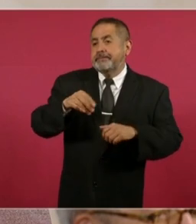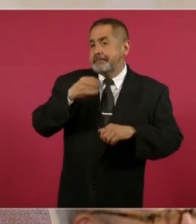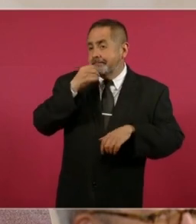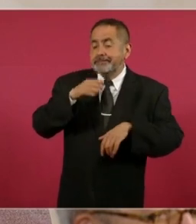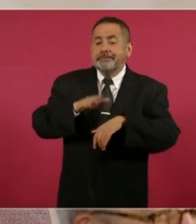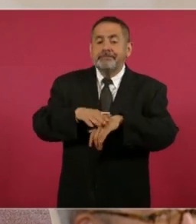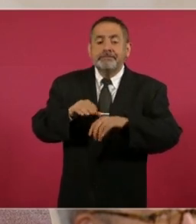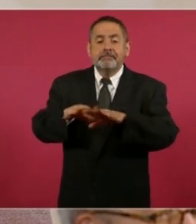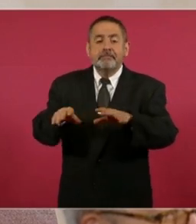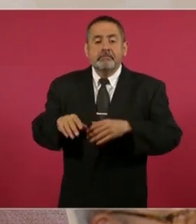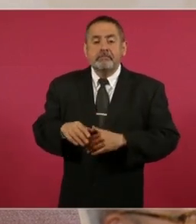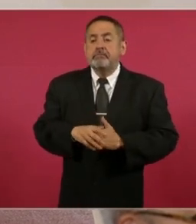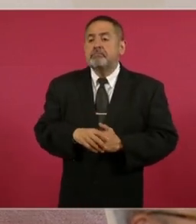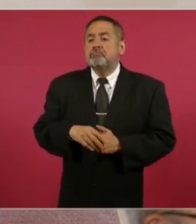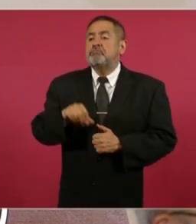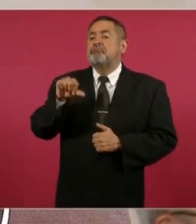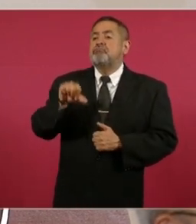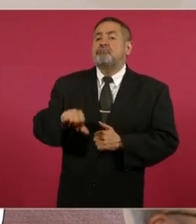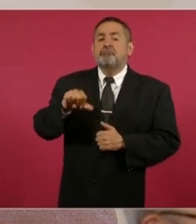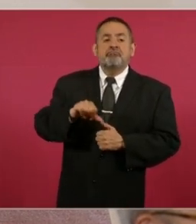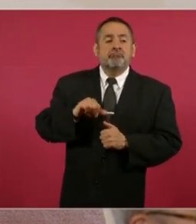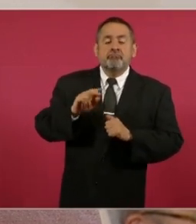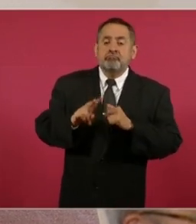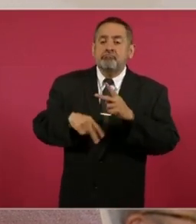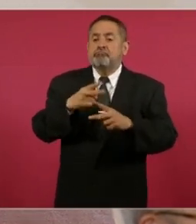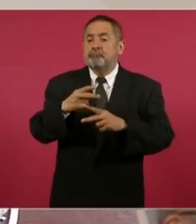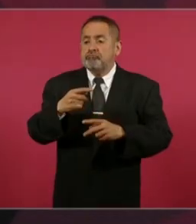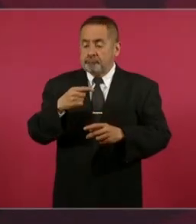Hidalgo hoy va a